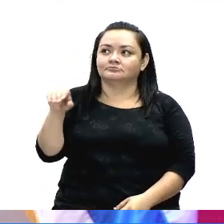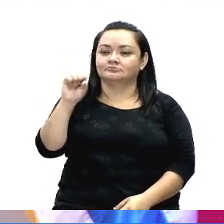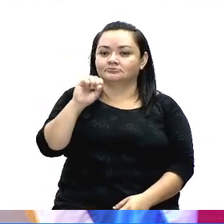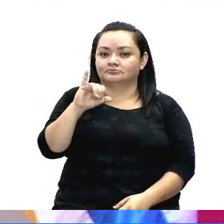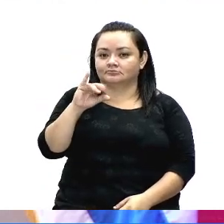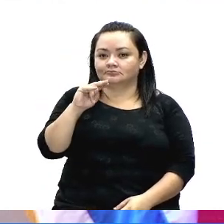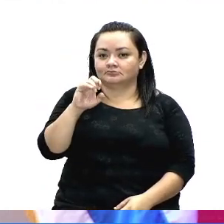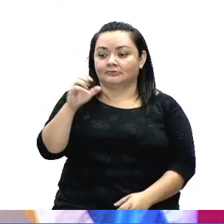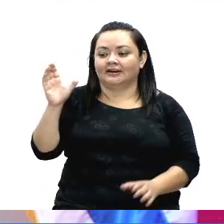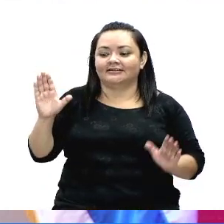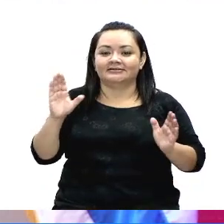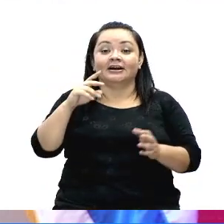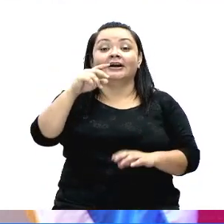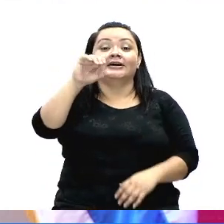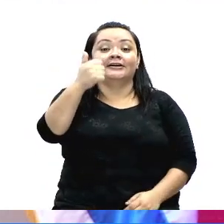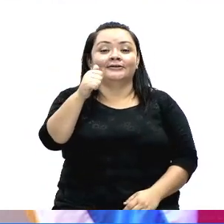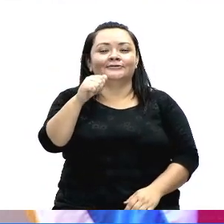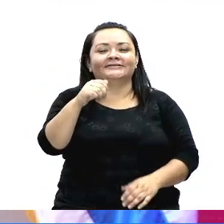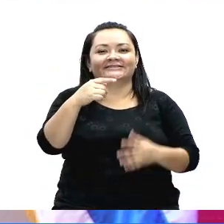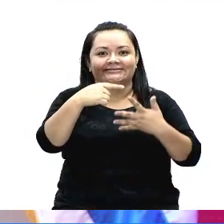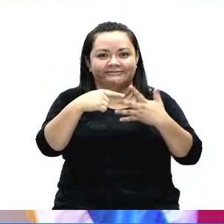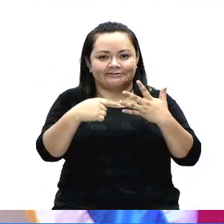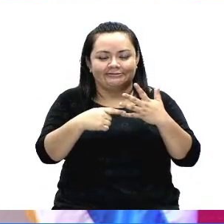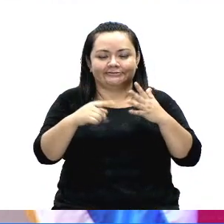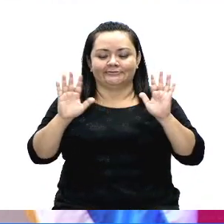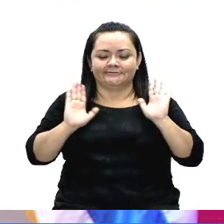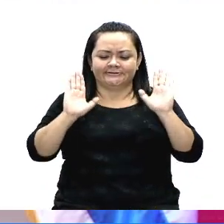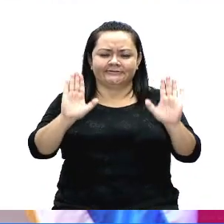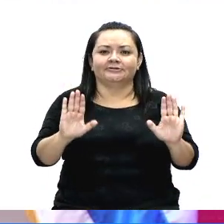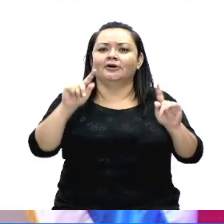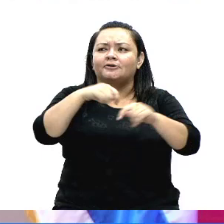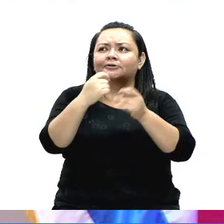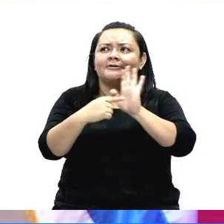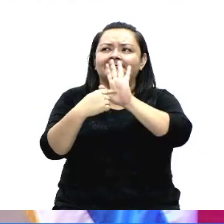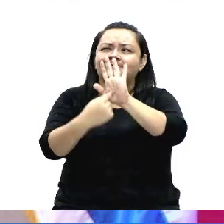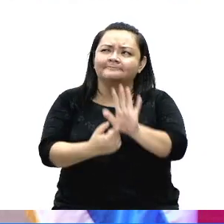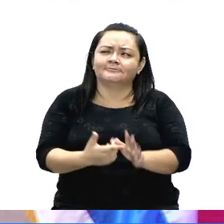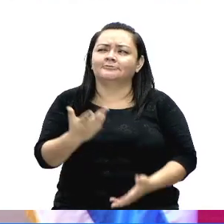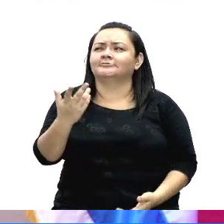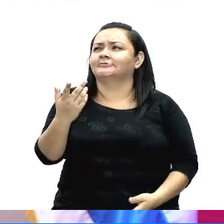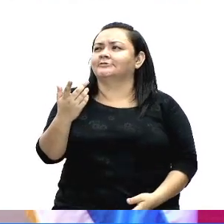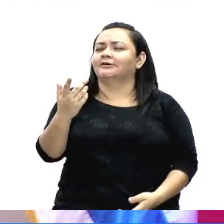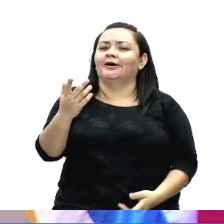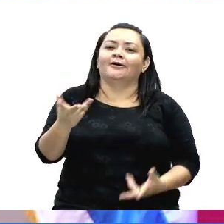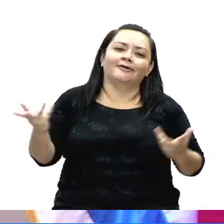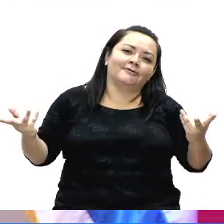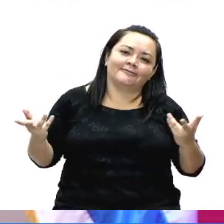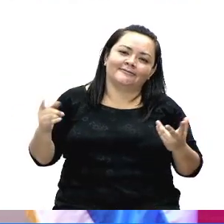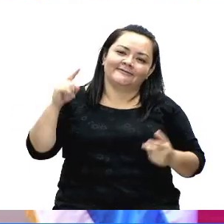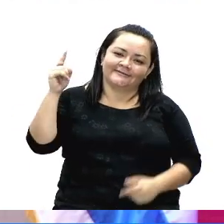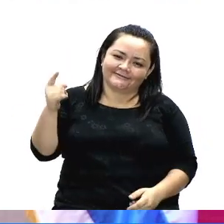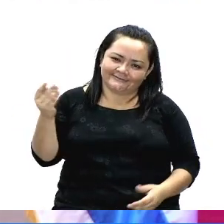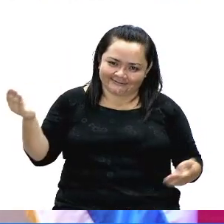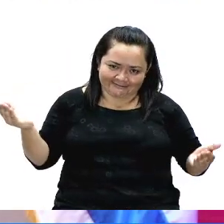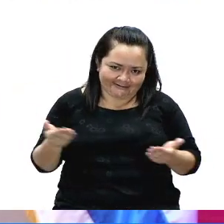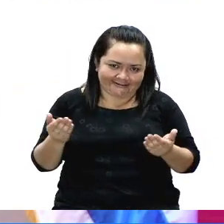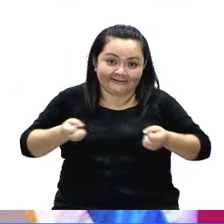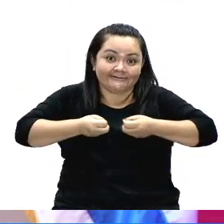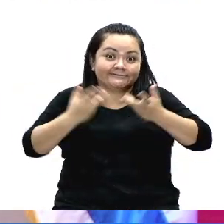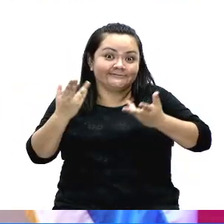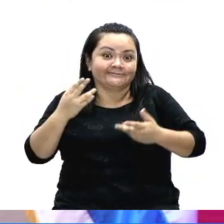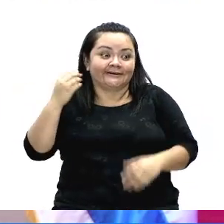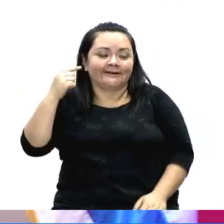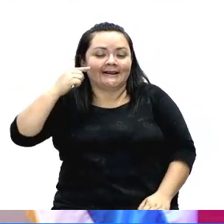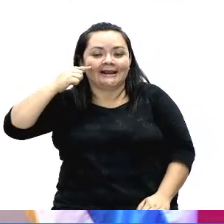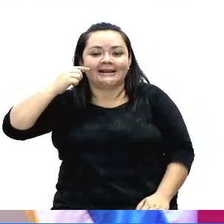la ley en el monte sinaí se reveló la gloria de dios en el monte sinaí se manifestó como dios actuó habló y le dio